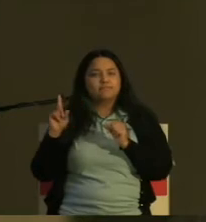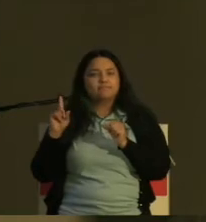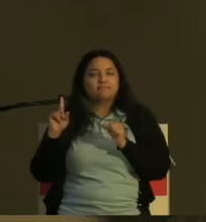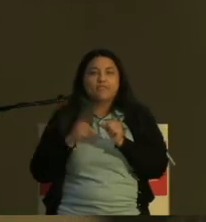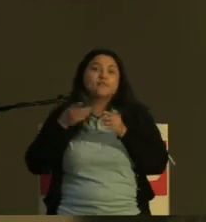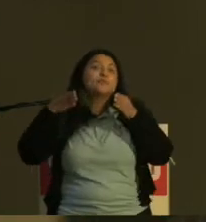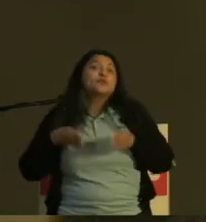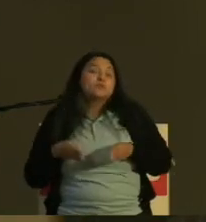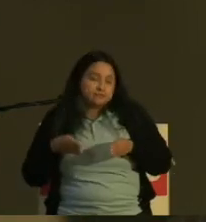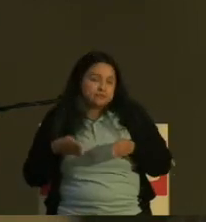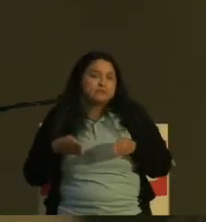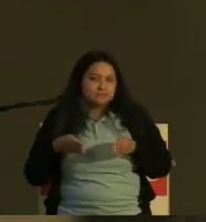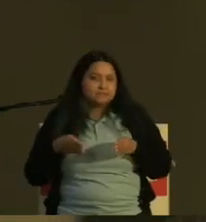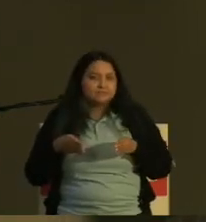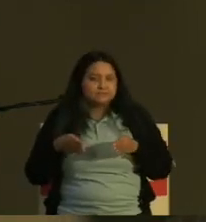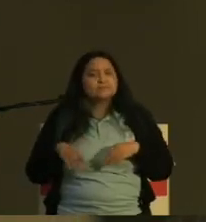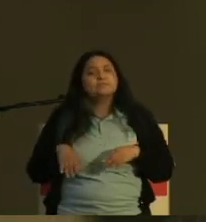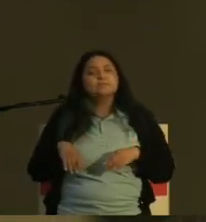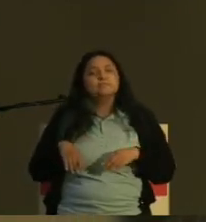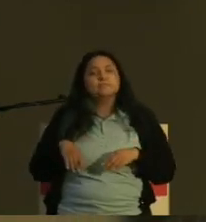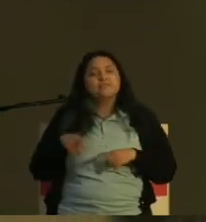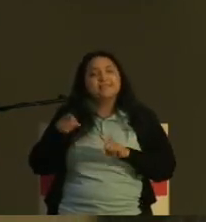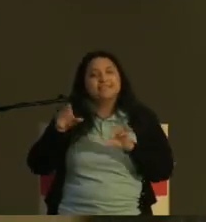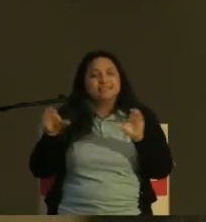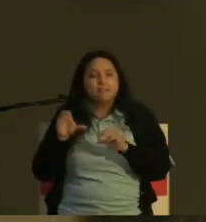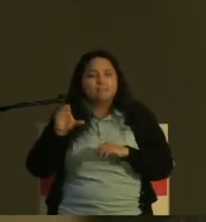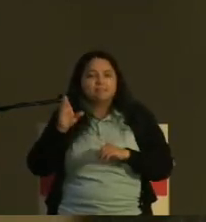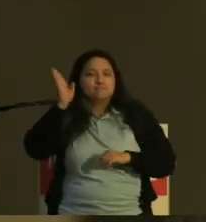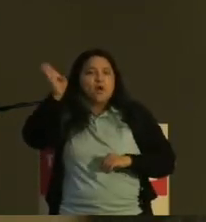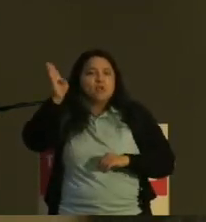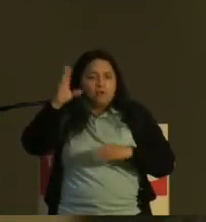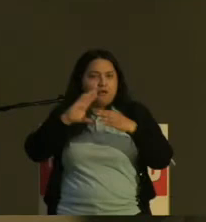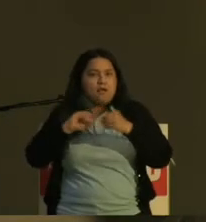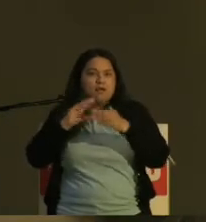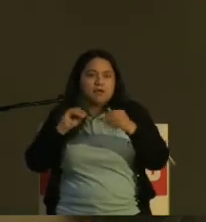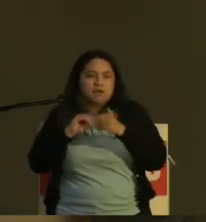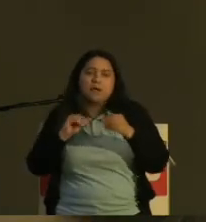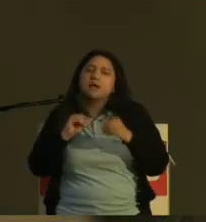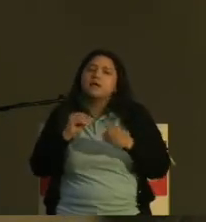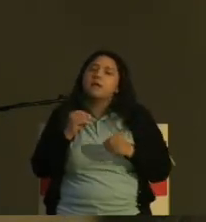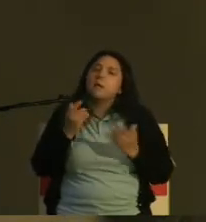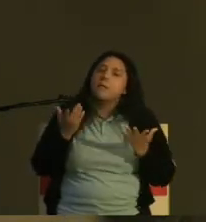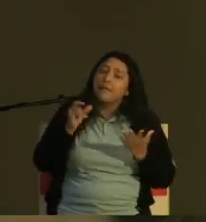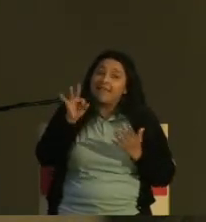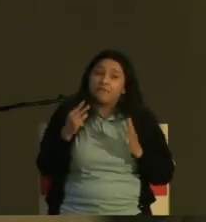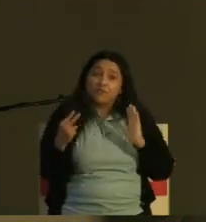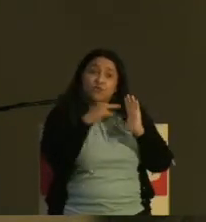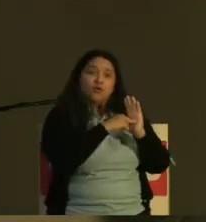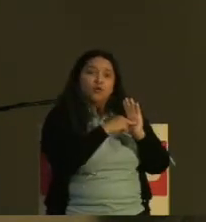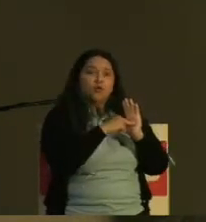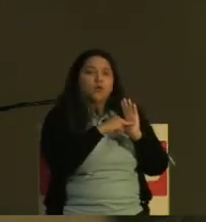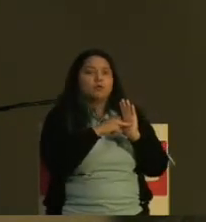han hecho un monólogo. Y eso es un error terrible. Porque ese personaje, si lo ves ahí de pie... no